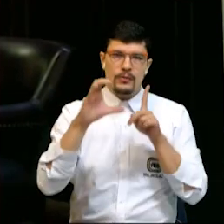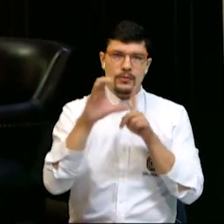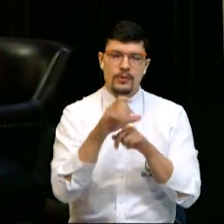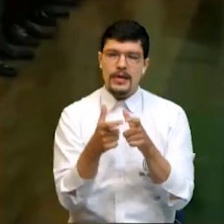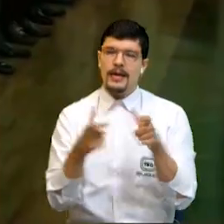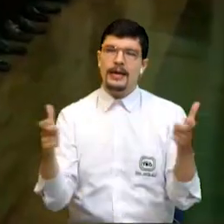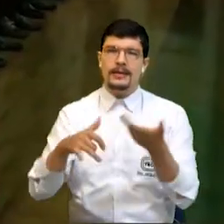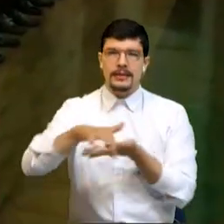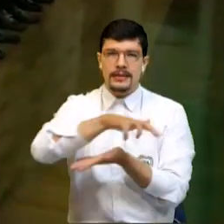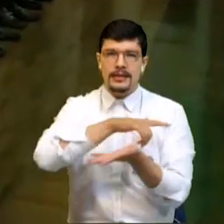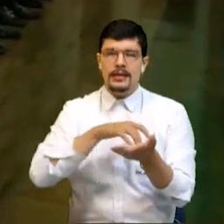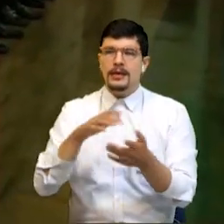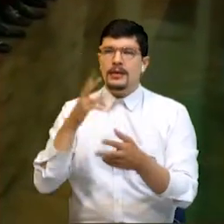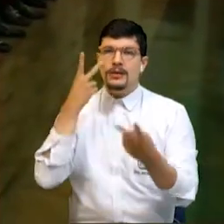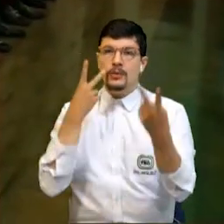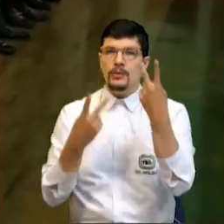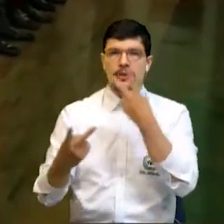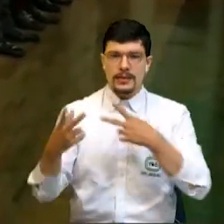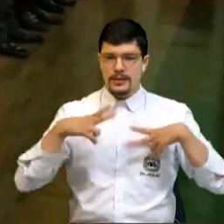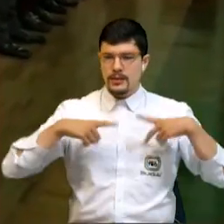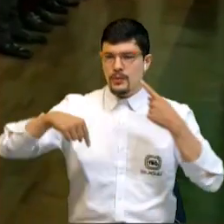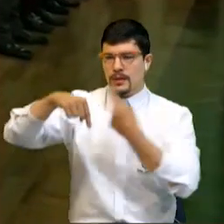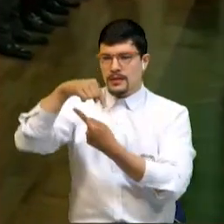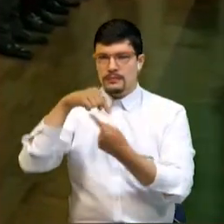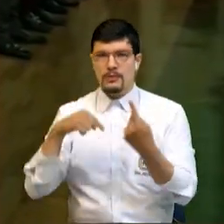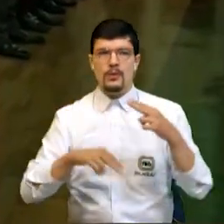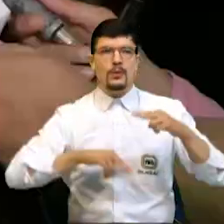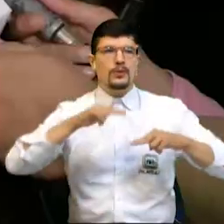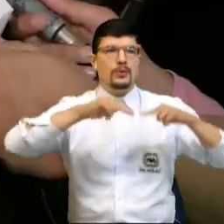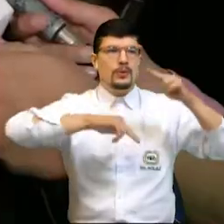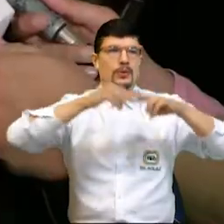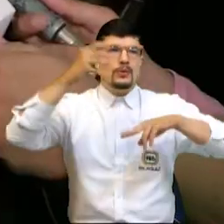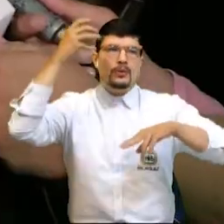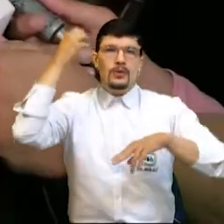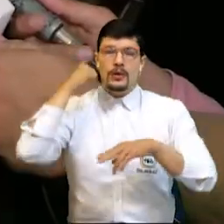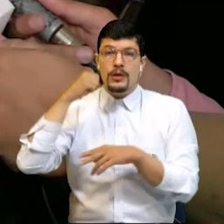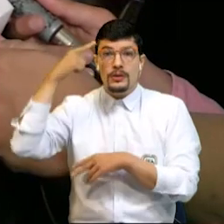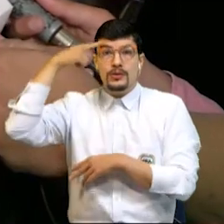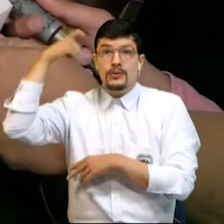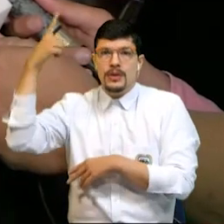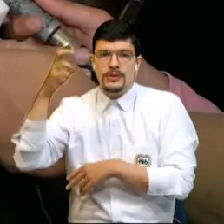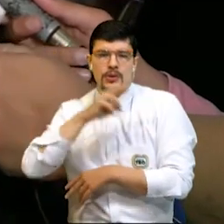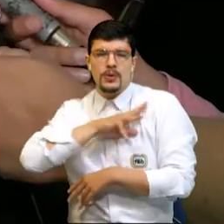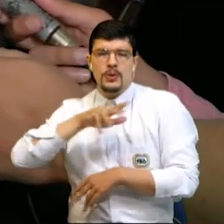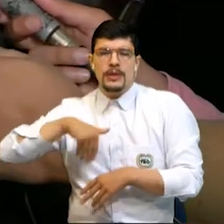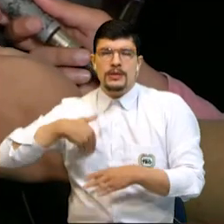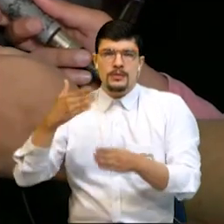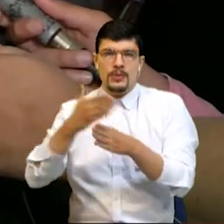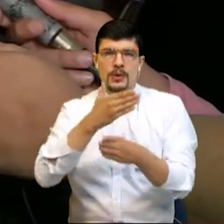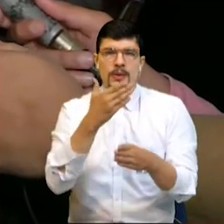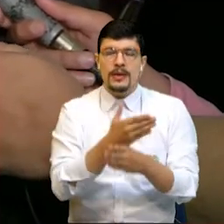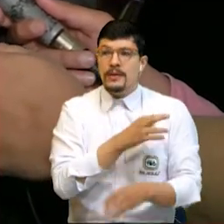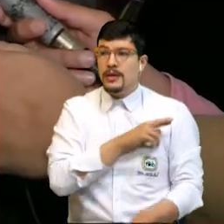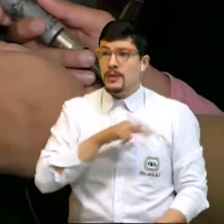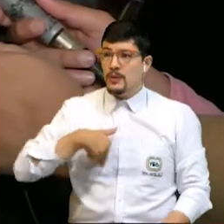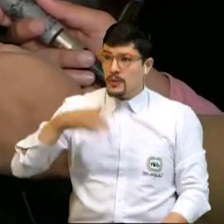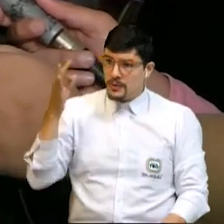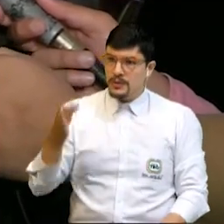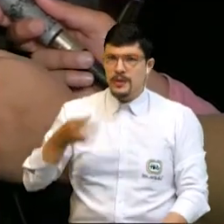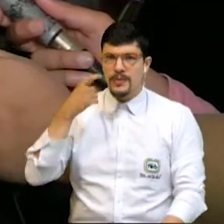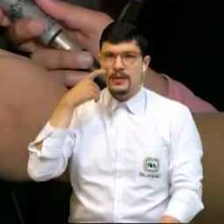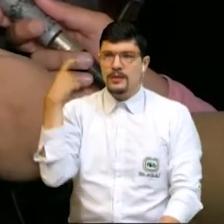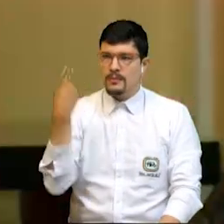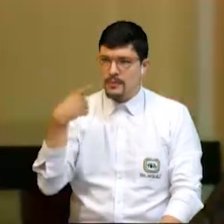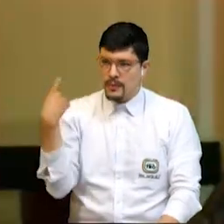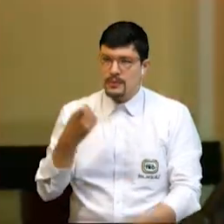turismo nuestras obras nuestros anhelos nuestros problemas también a los cuales siempre le hemos buscado solución